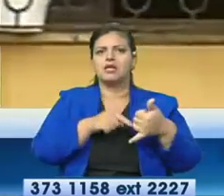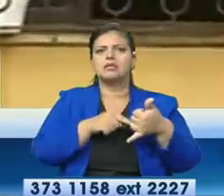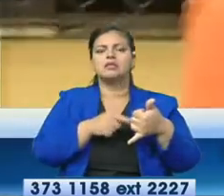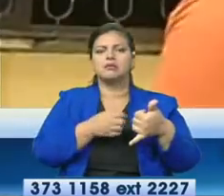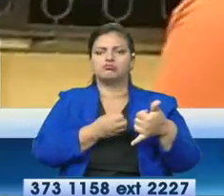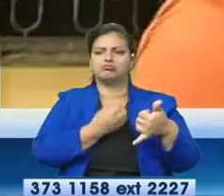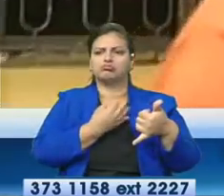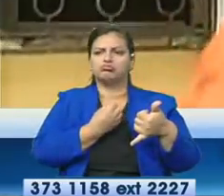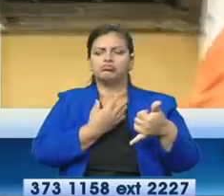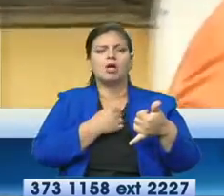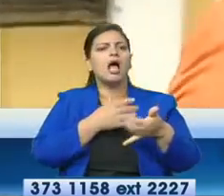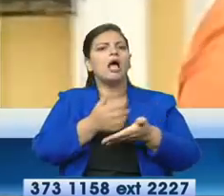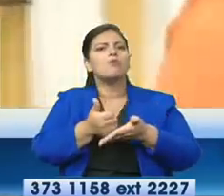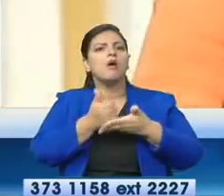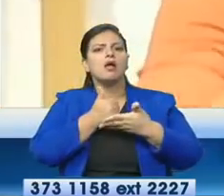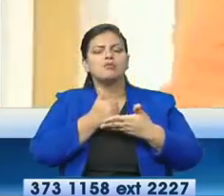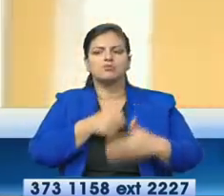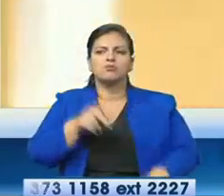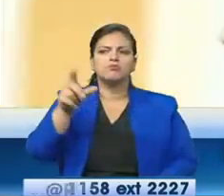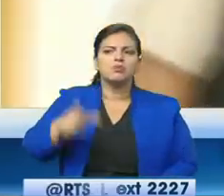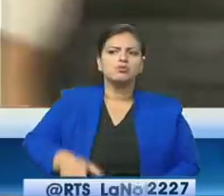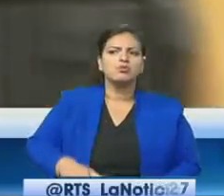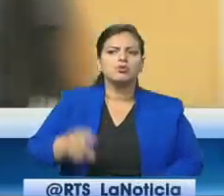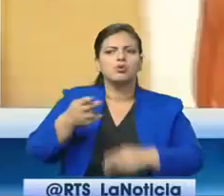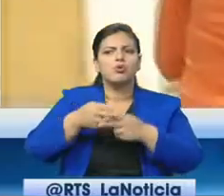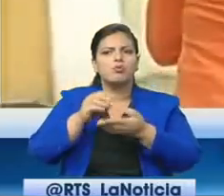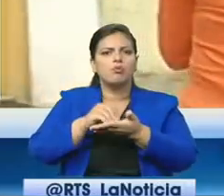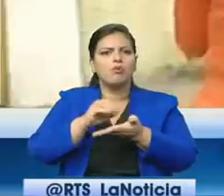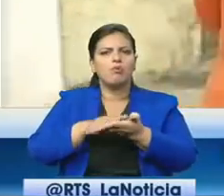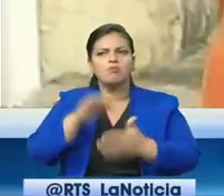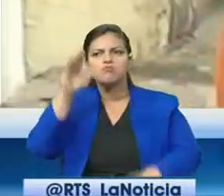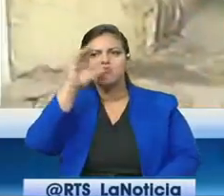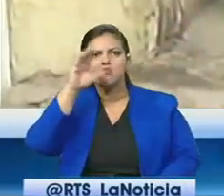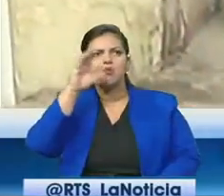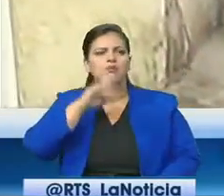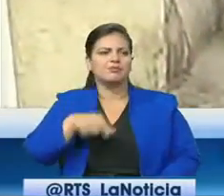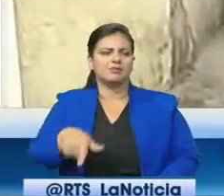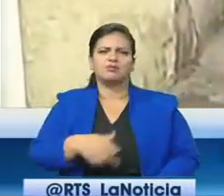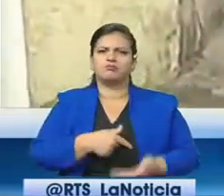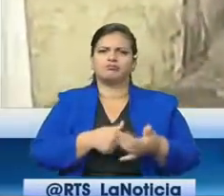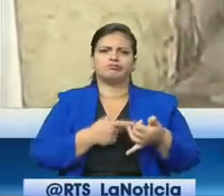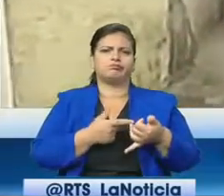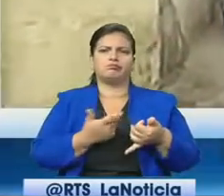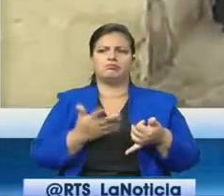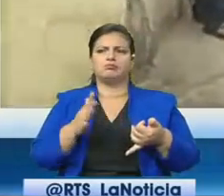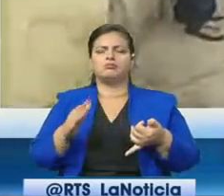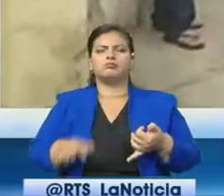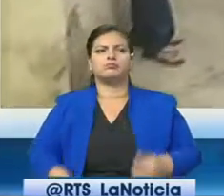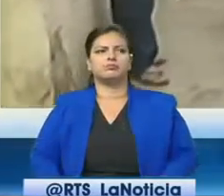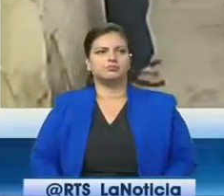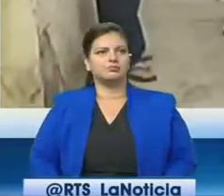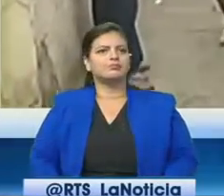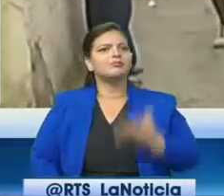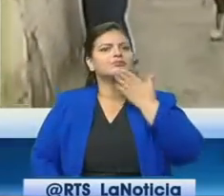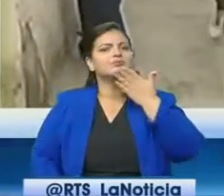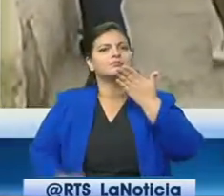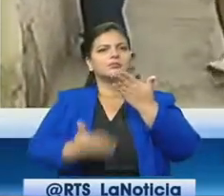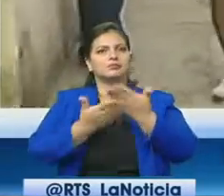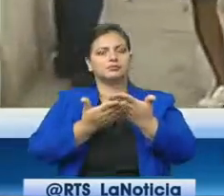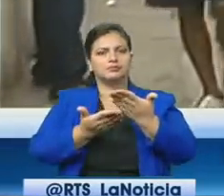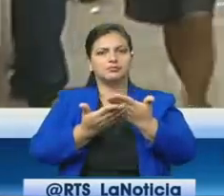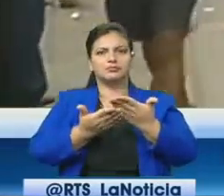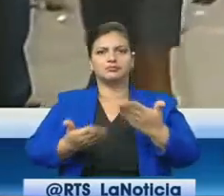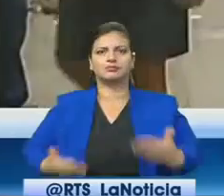nos salta una boleta. Bueno, muchas gracias. Bueno, de esta manera, compañeros, concluimos este enlace. Por supuesto, la Policía Nacional va a